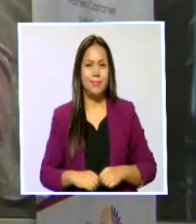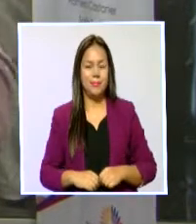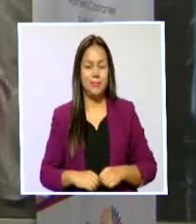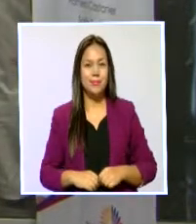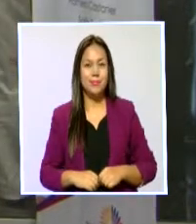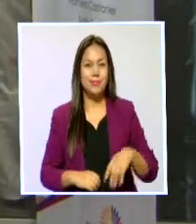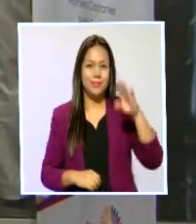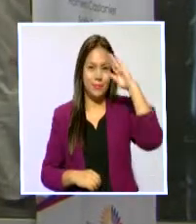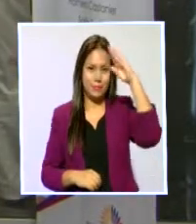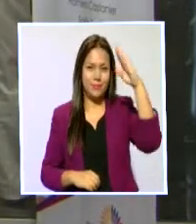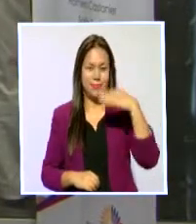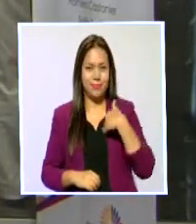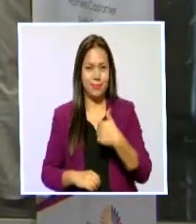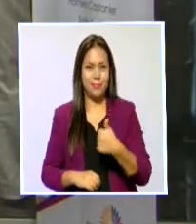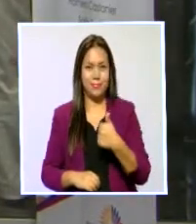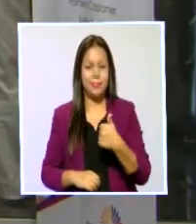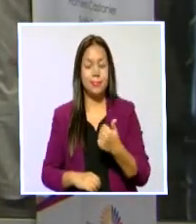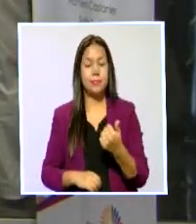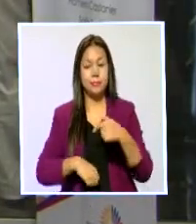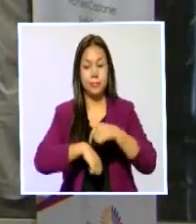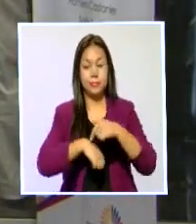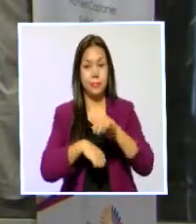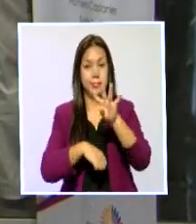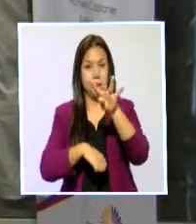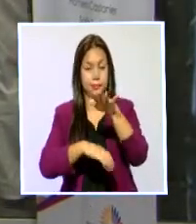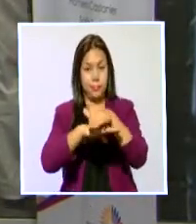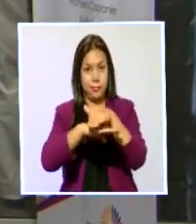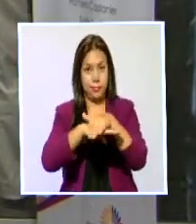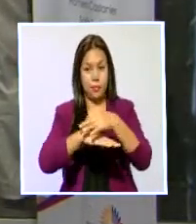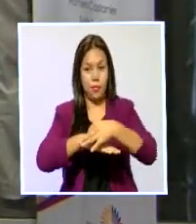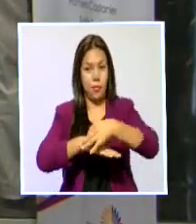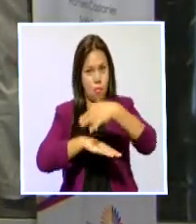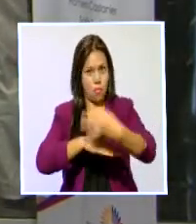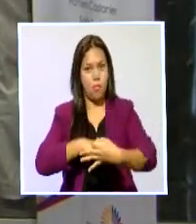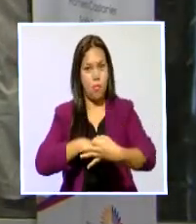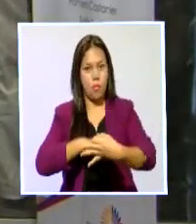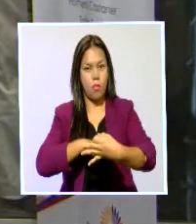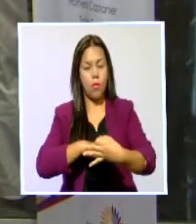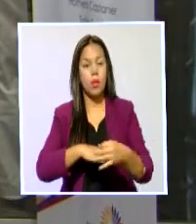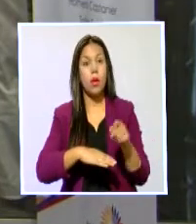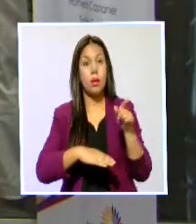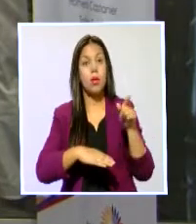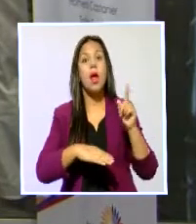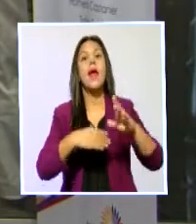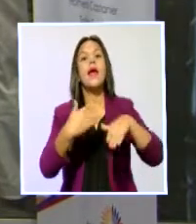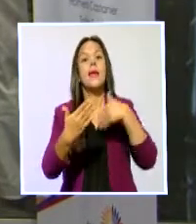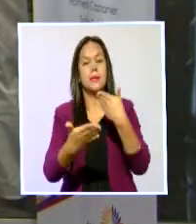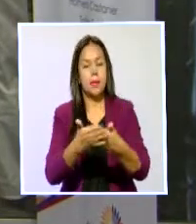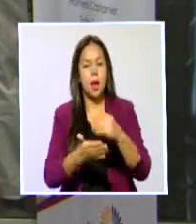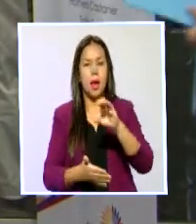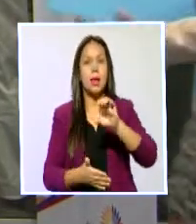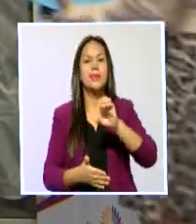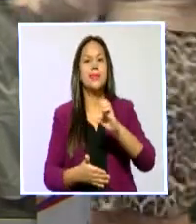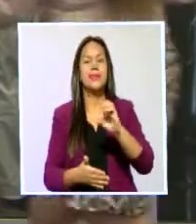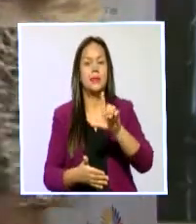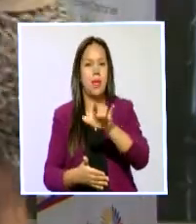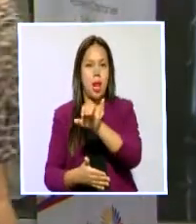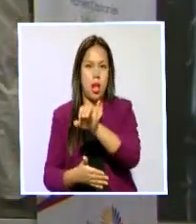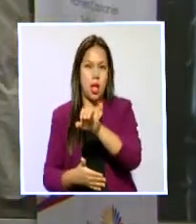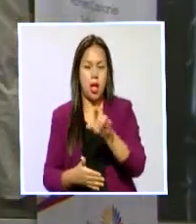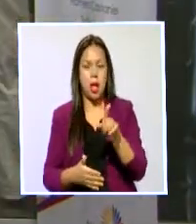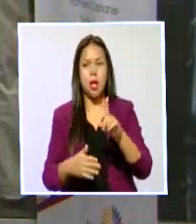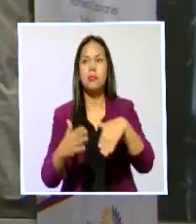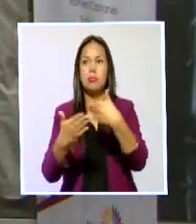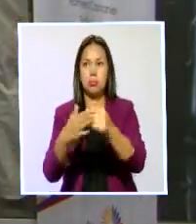¿Qué tal? Buenas tardes. A las 16 horas en punto llegó el contralor subrogante Pablo Celi a la Comisión de Fiscalización